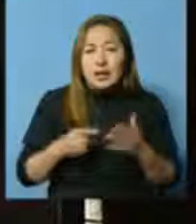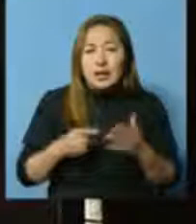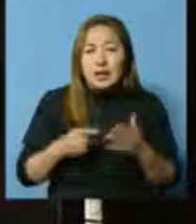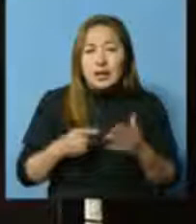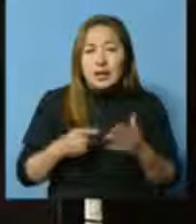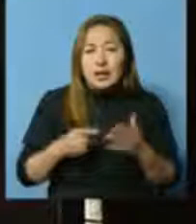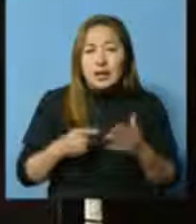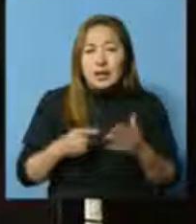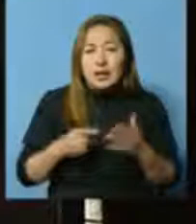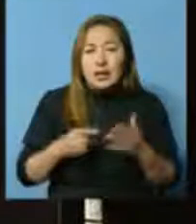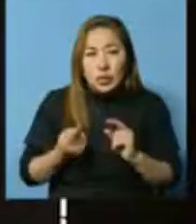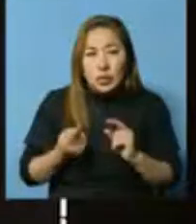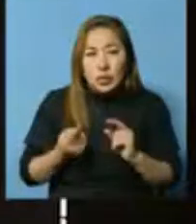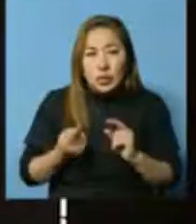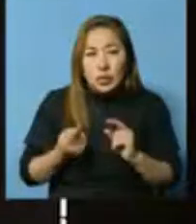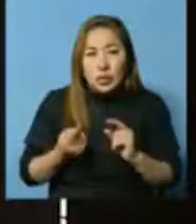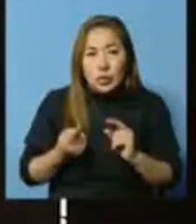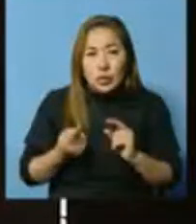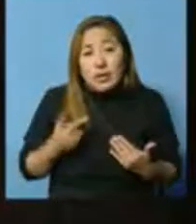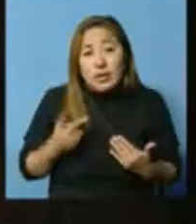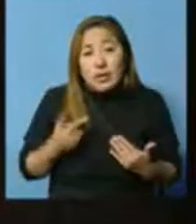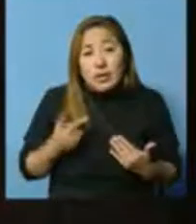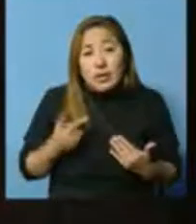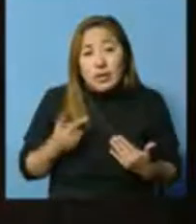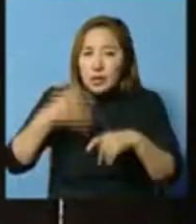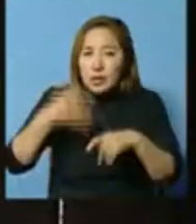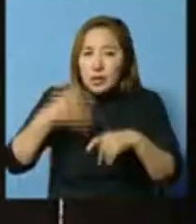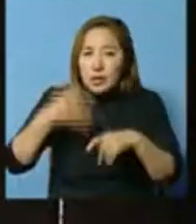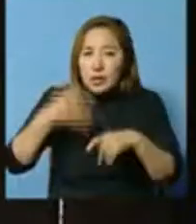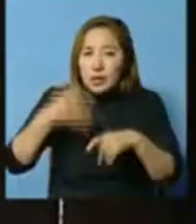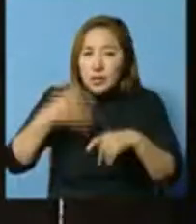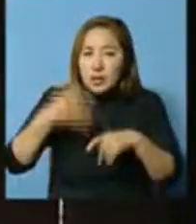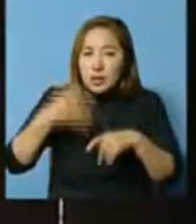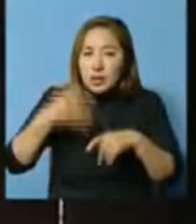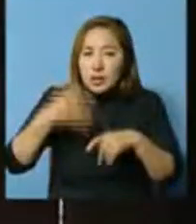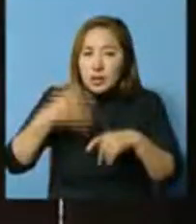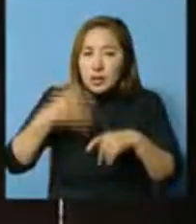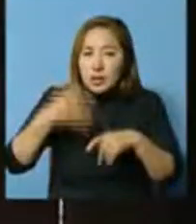en la provincia de Jujuy. Veremos a ver qué implicancias prácticas tiene.